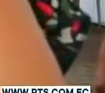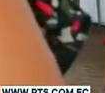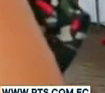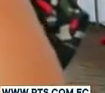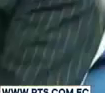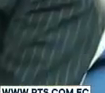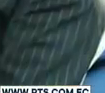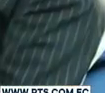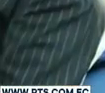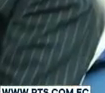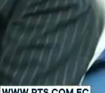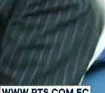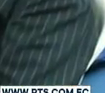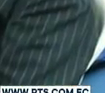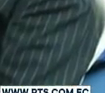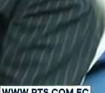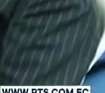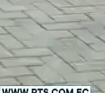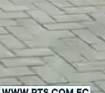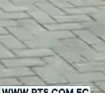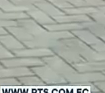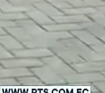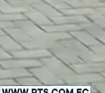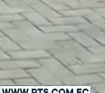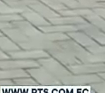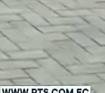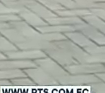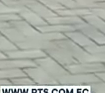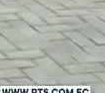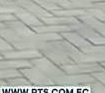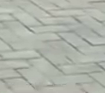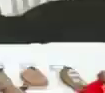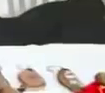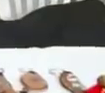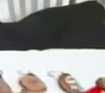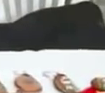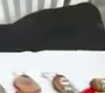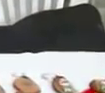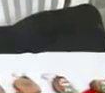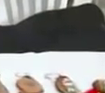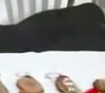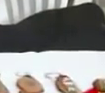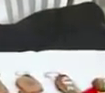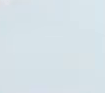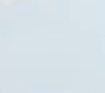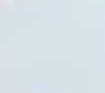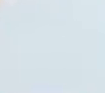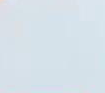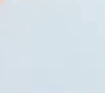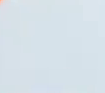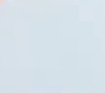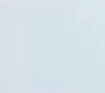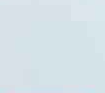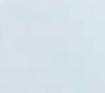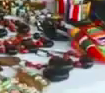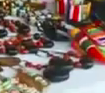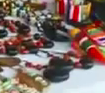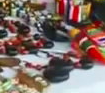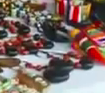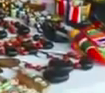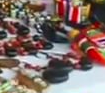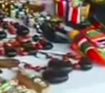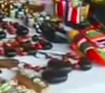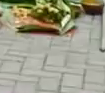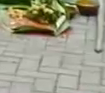mucha gente. Es que el objetivo de este encuentro es precisamente realzar a esta nacionalidad ancestral, insignia del cantón y la provincia